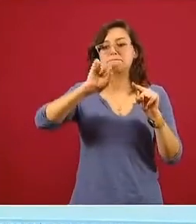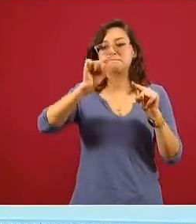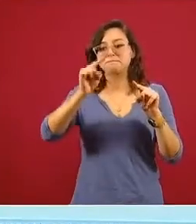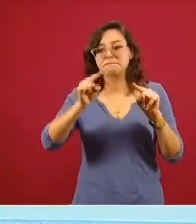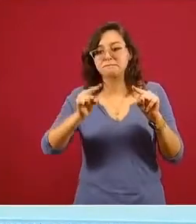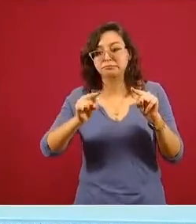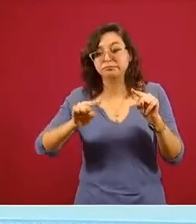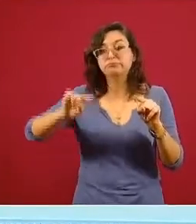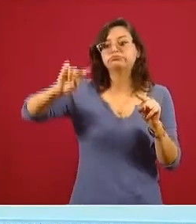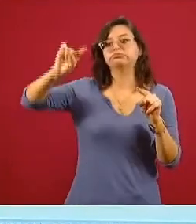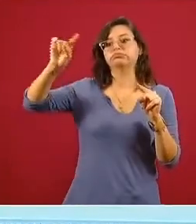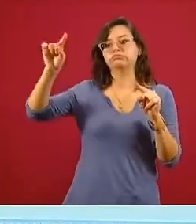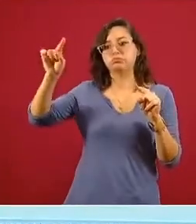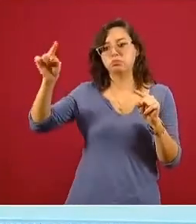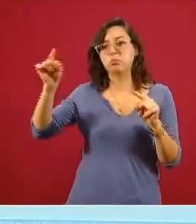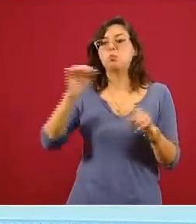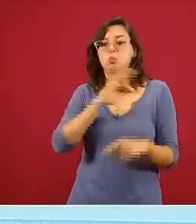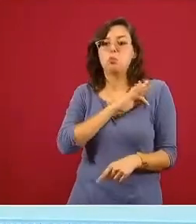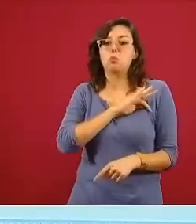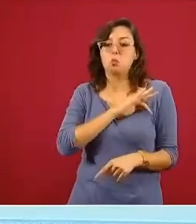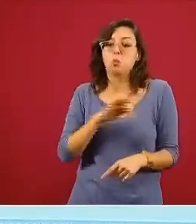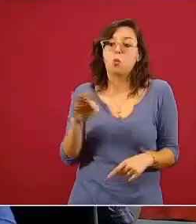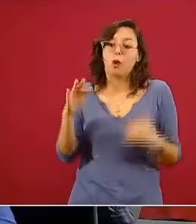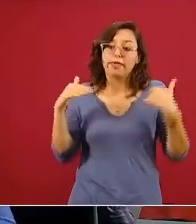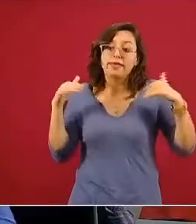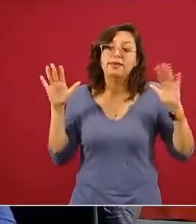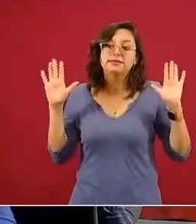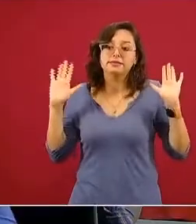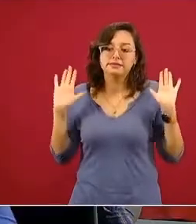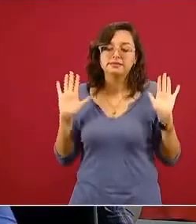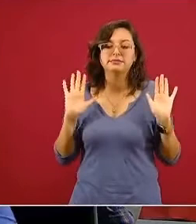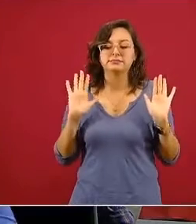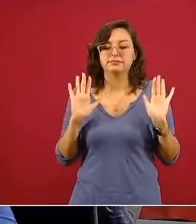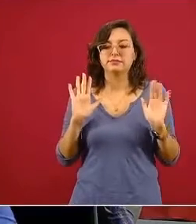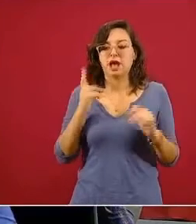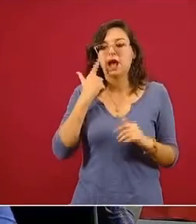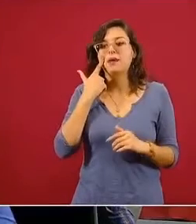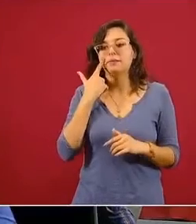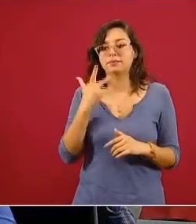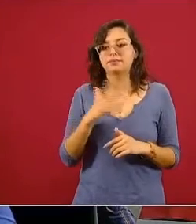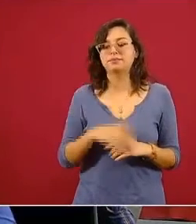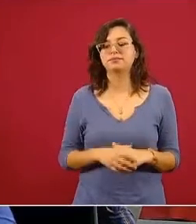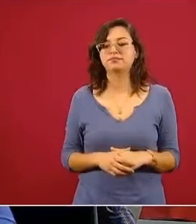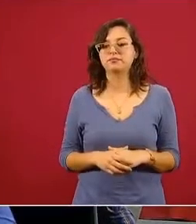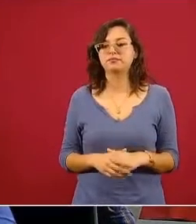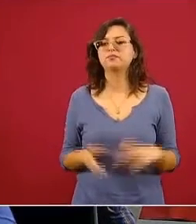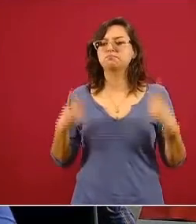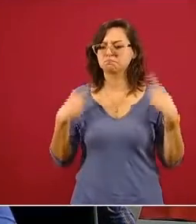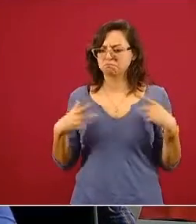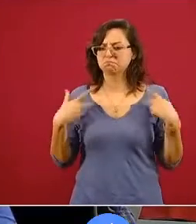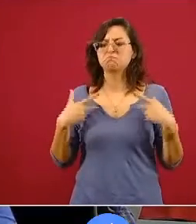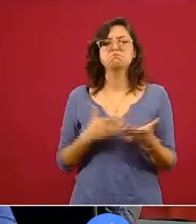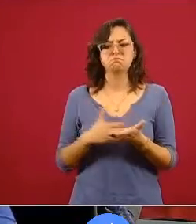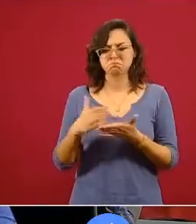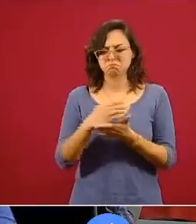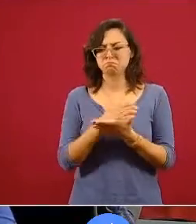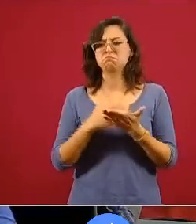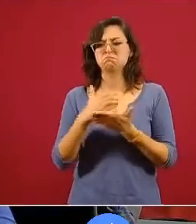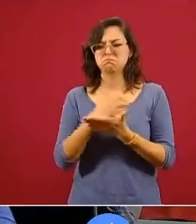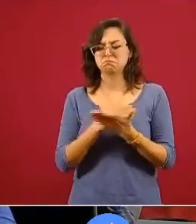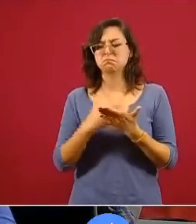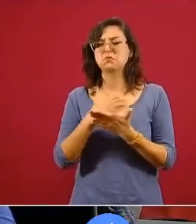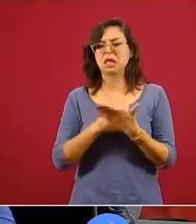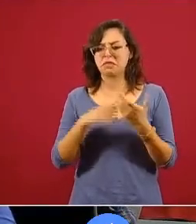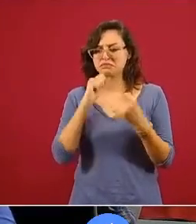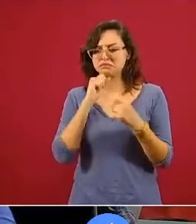superior adjunta al pico que pudieran estar teniendo en dicha entidad. Las personas se han estado recuperando, también